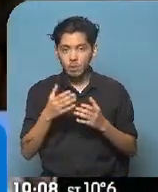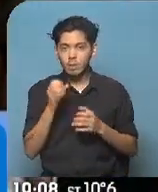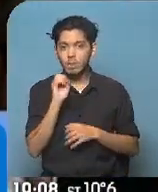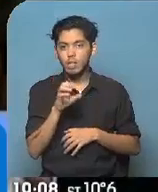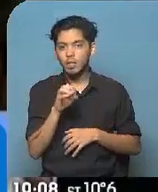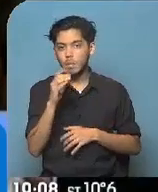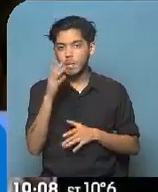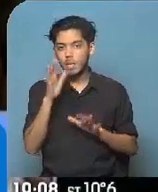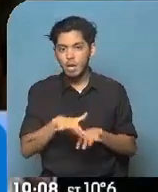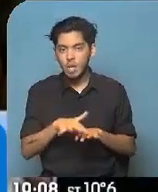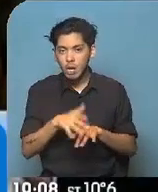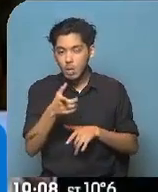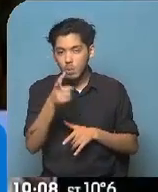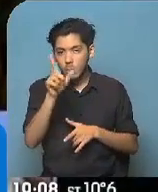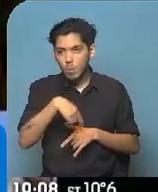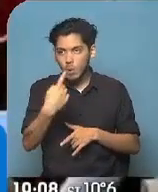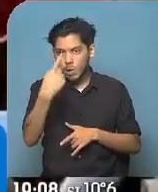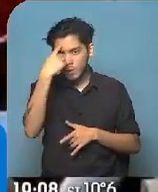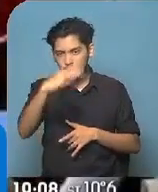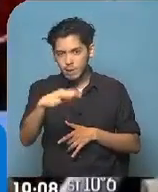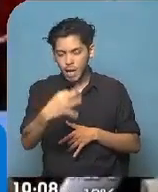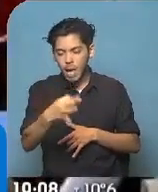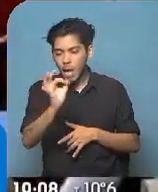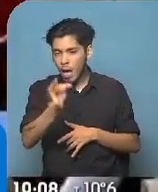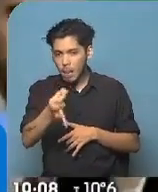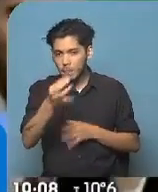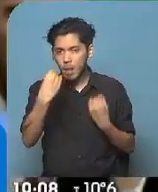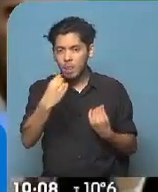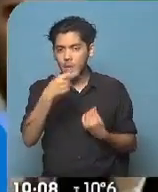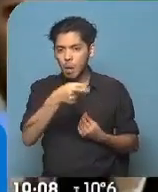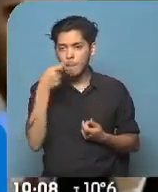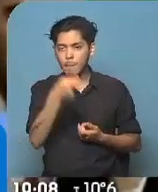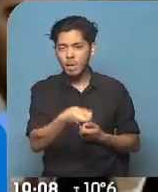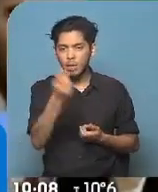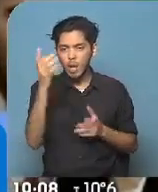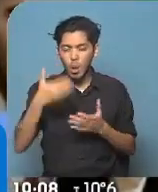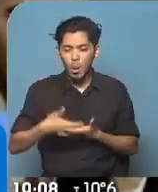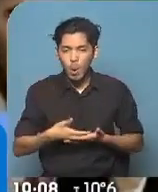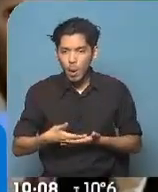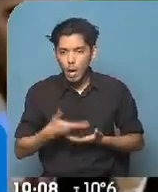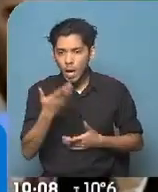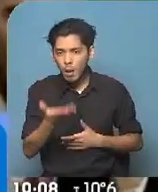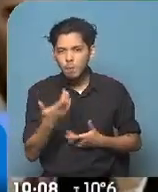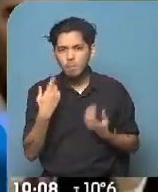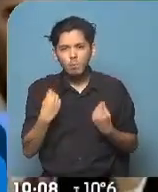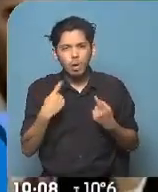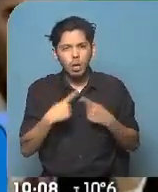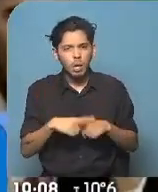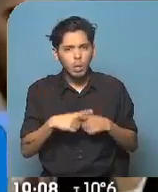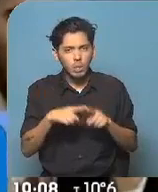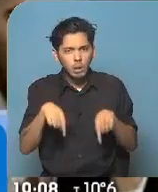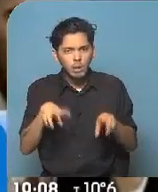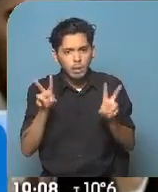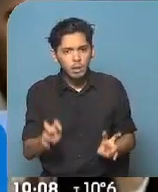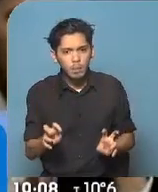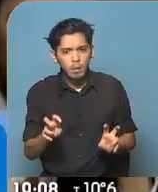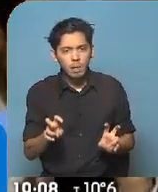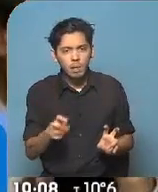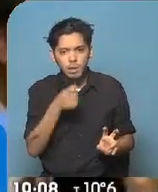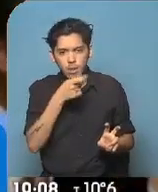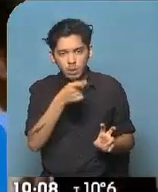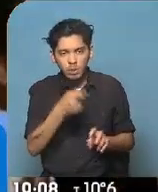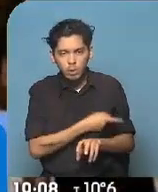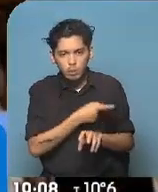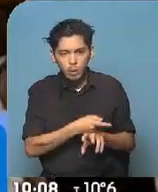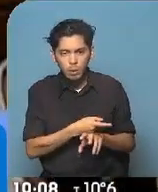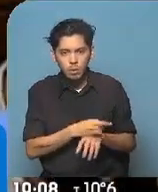tengan conciencia de que están matando a un niño porque discutimos esto si es o no la vida de un